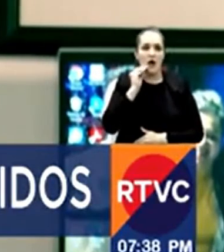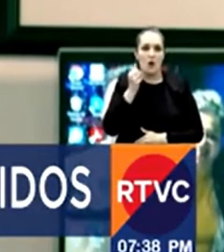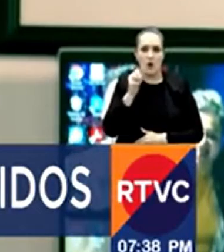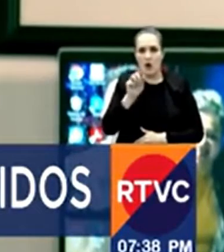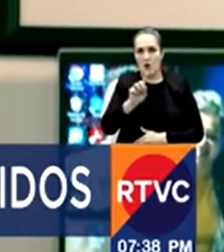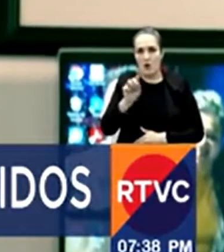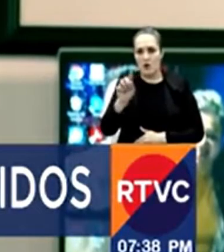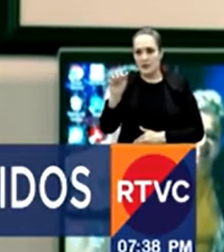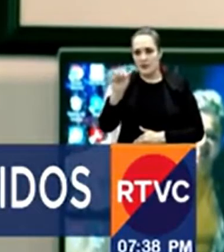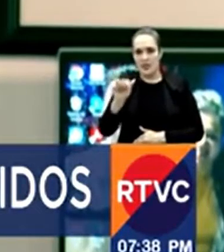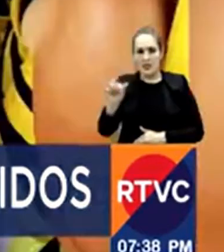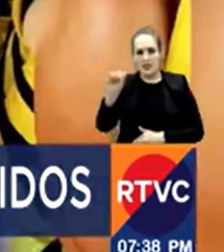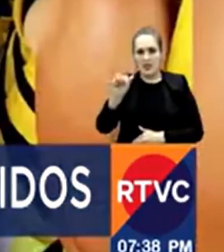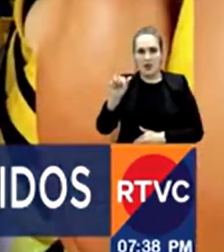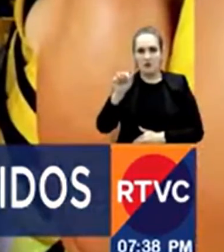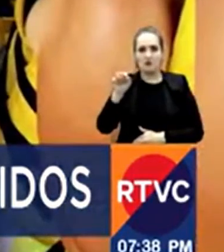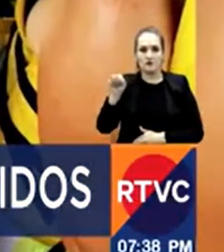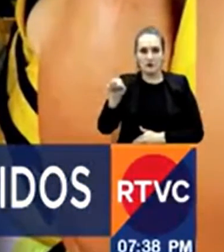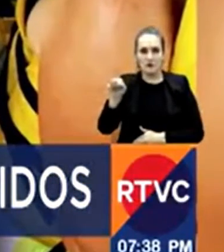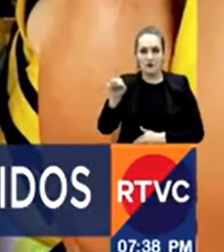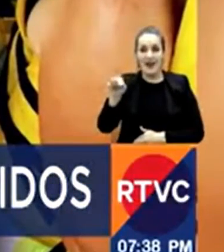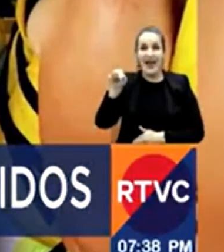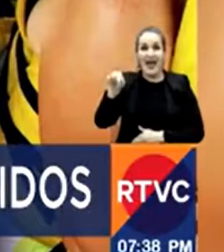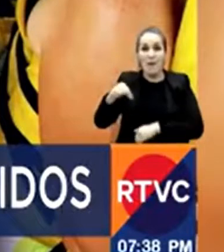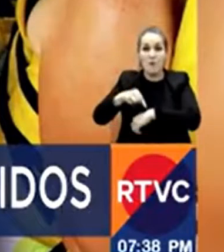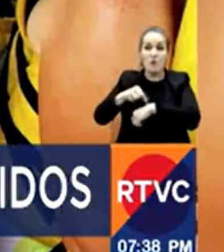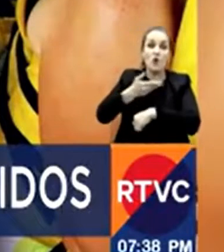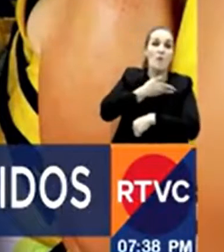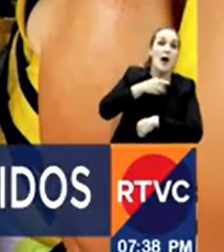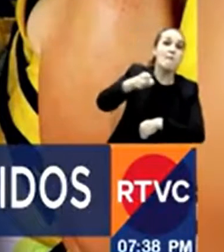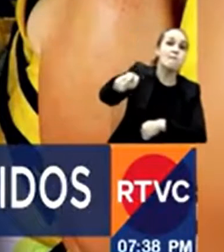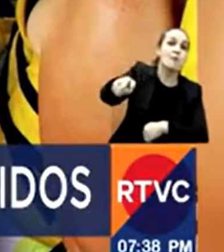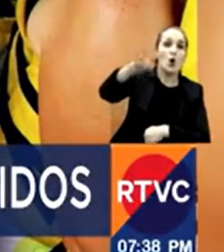mi abuelita, ella tuvo una recaída.